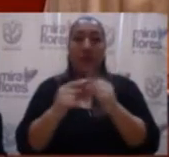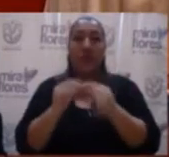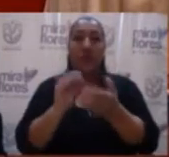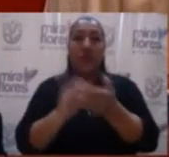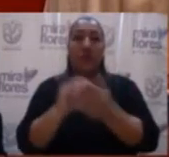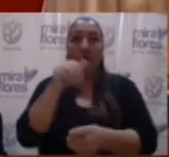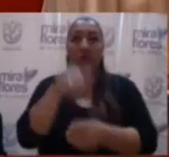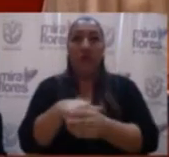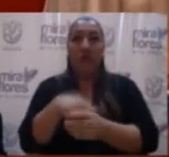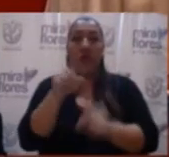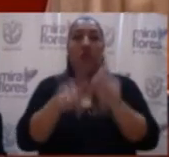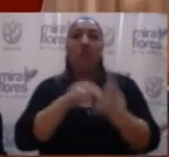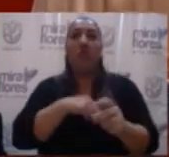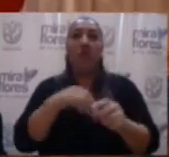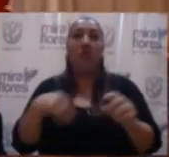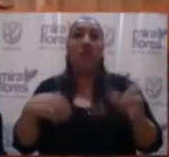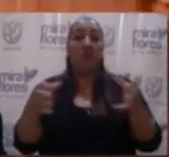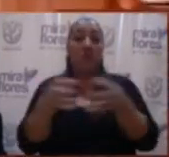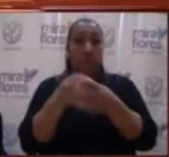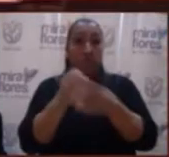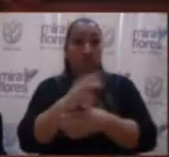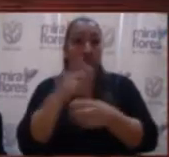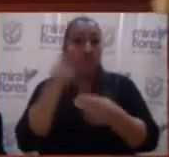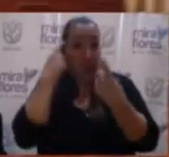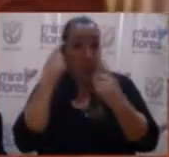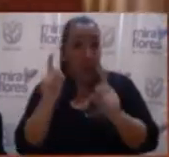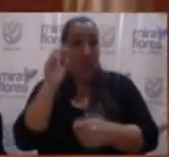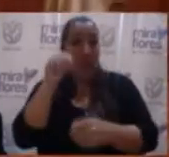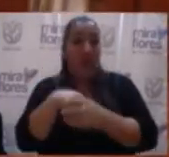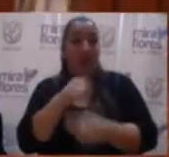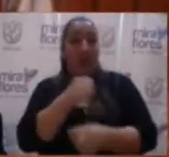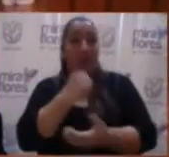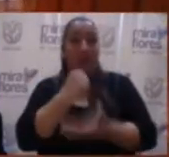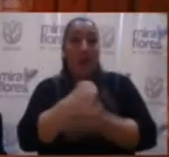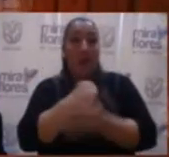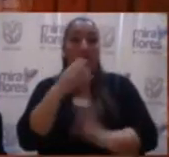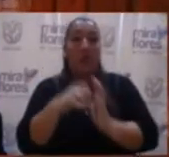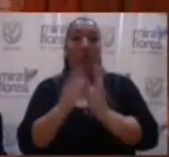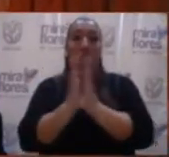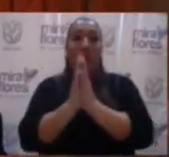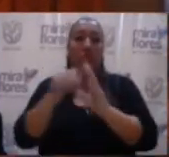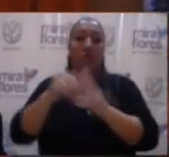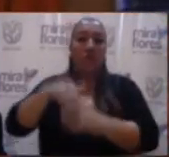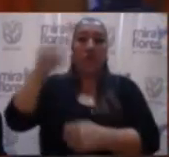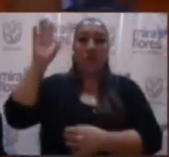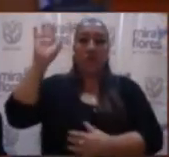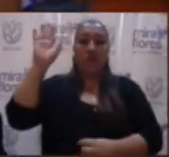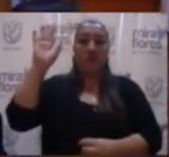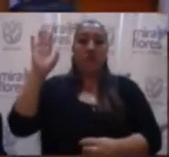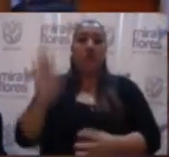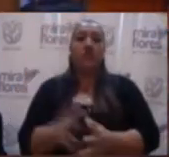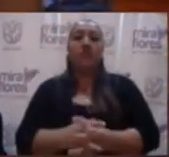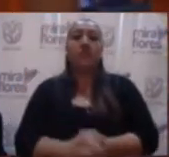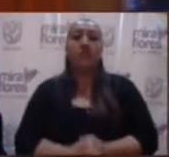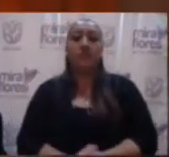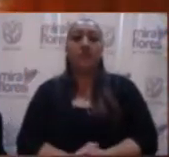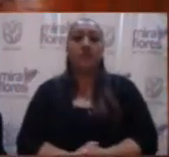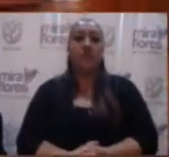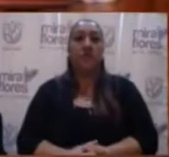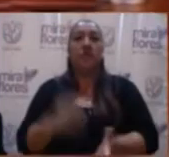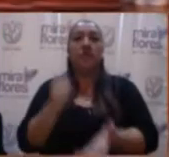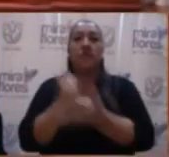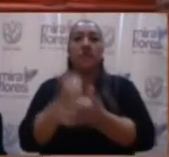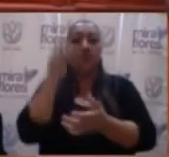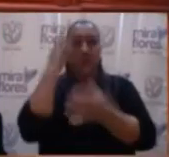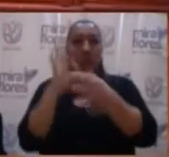al voto. Aquellos miembros del Consejo que estén a favor de aprobar el proyecto mencionado, si no se expresaron en señal de conformidad. Se